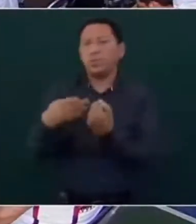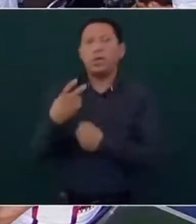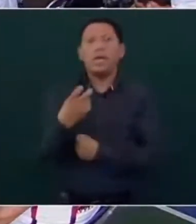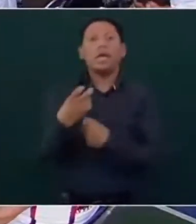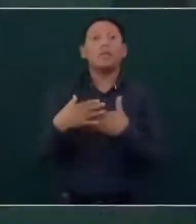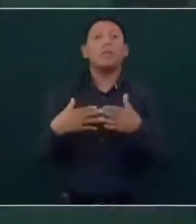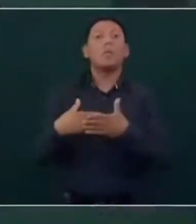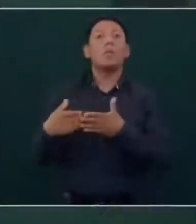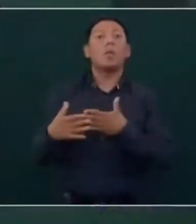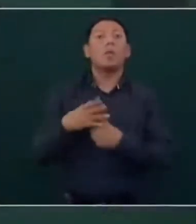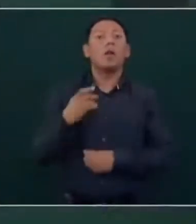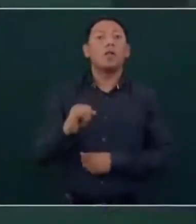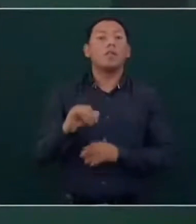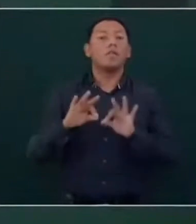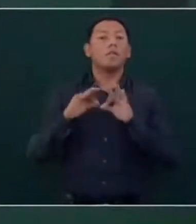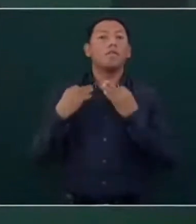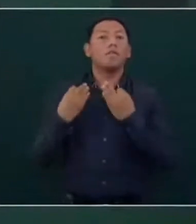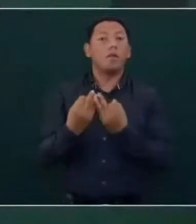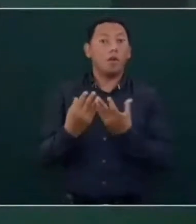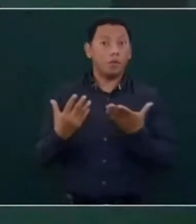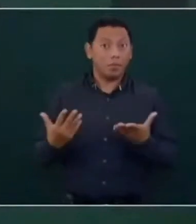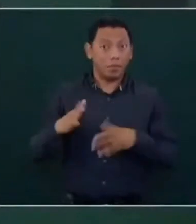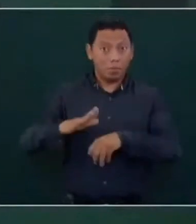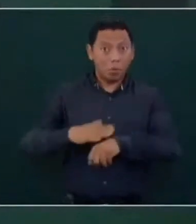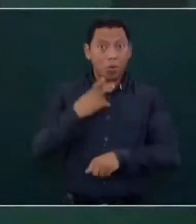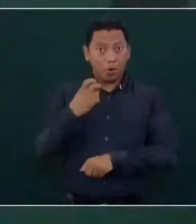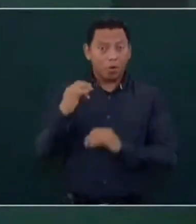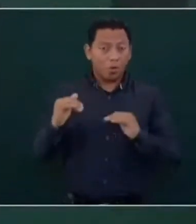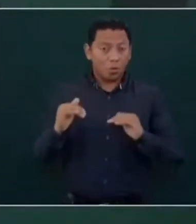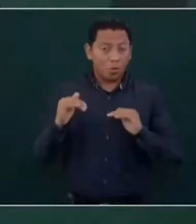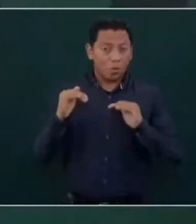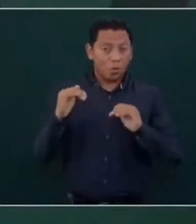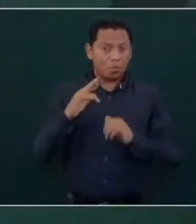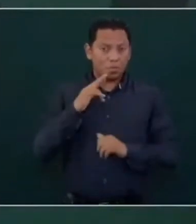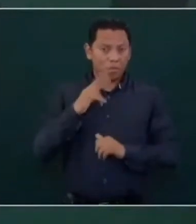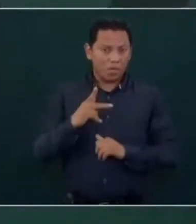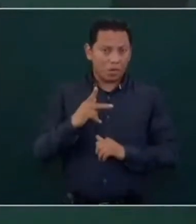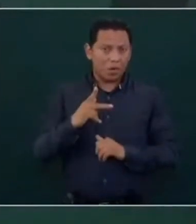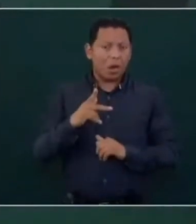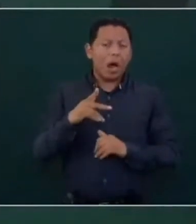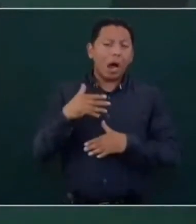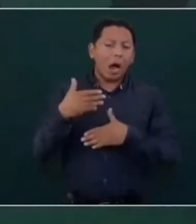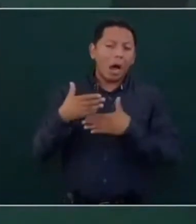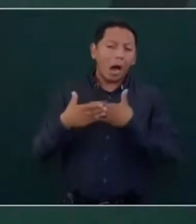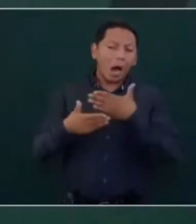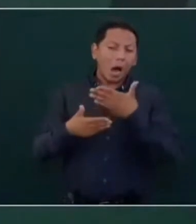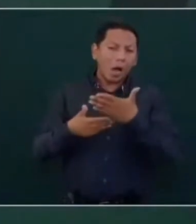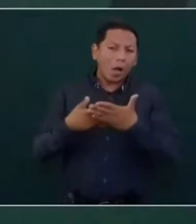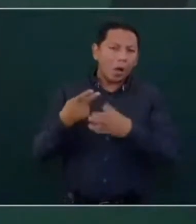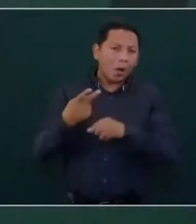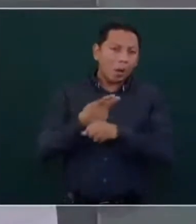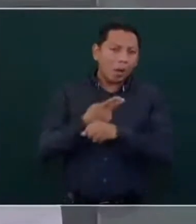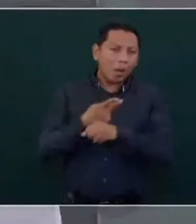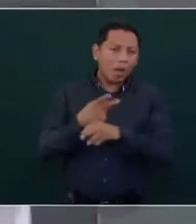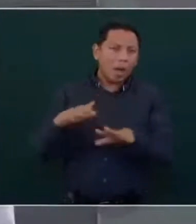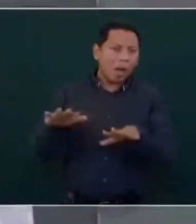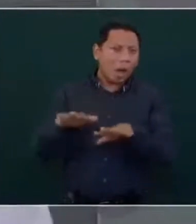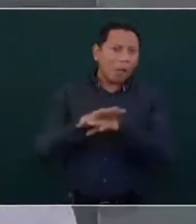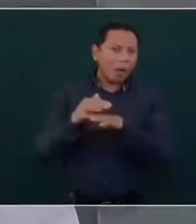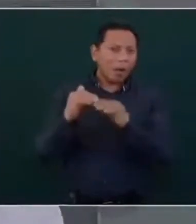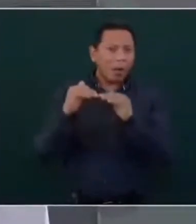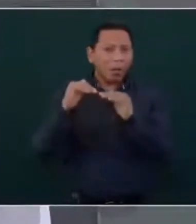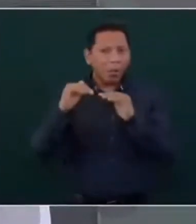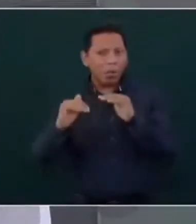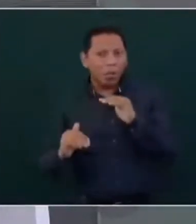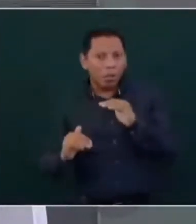Bueno, por eso va a ser muy difícil que cambien, porque la gente no lo va